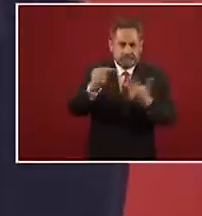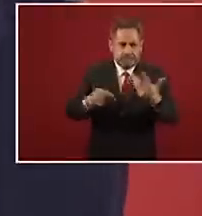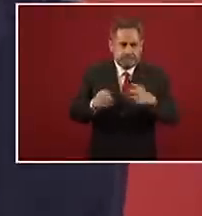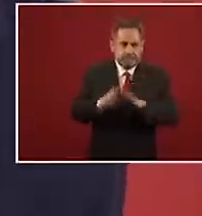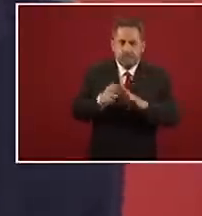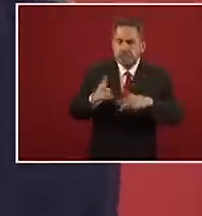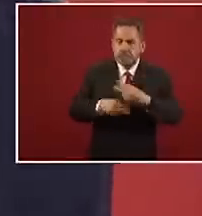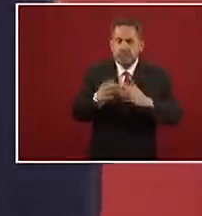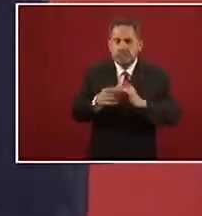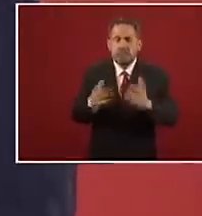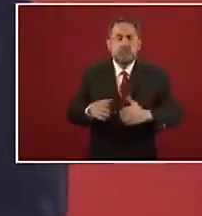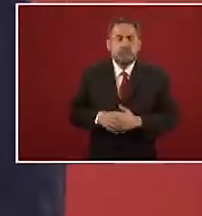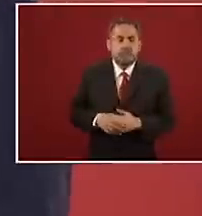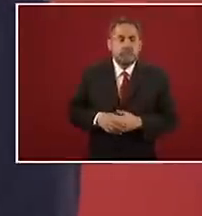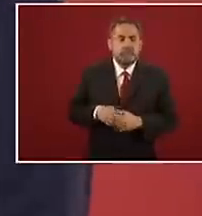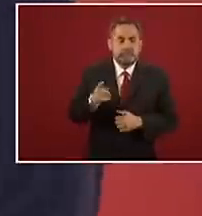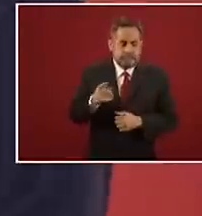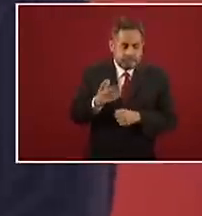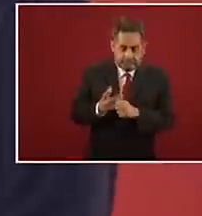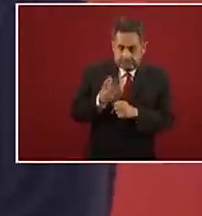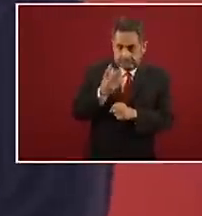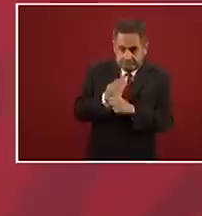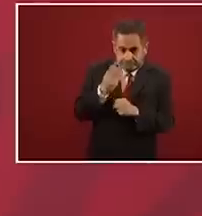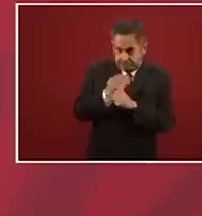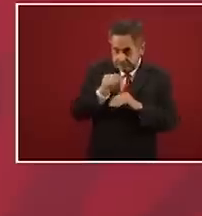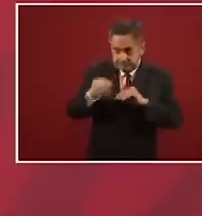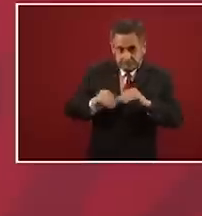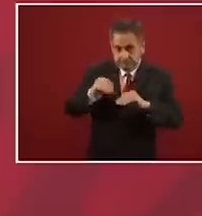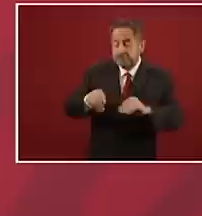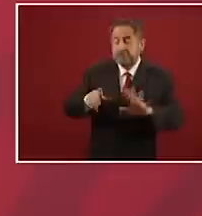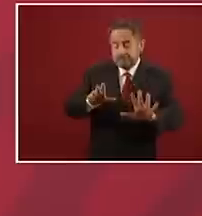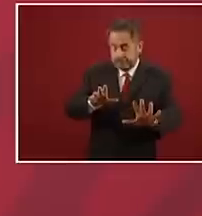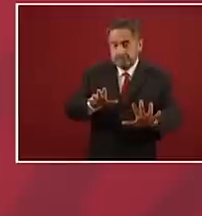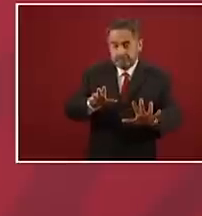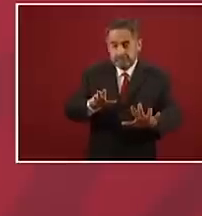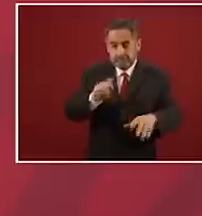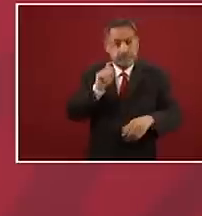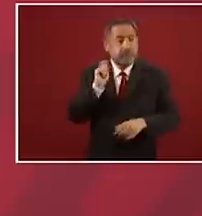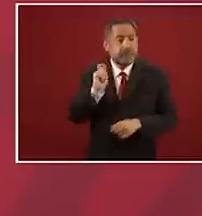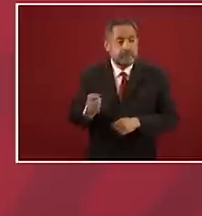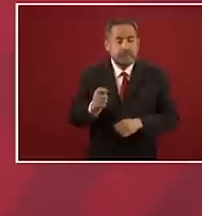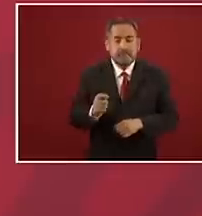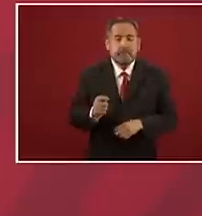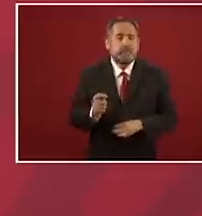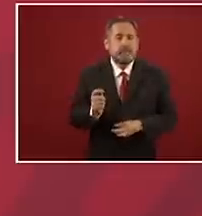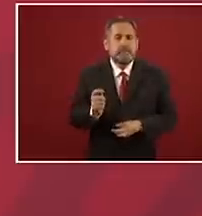evolución o este reacomodo que se está dando, en donde